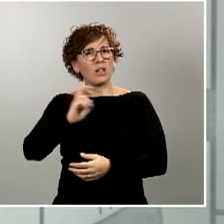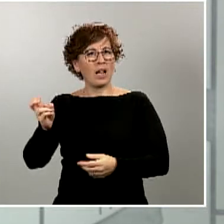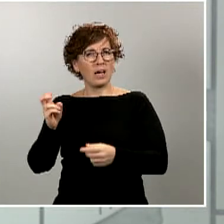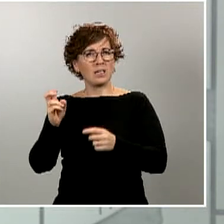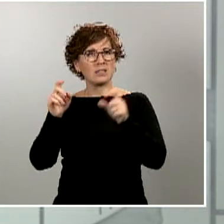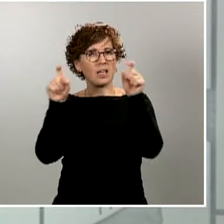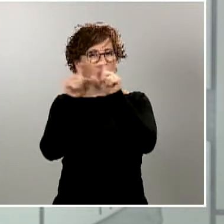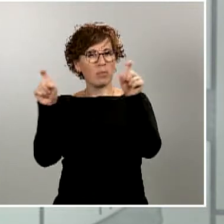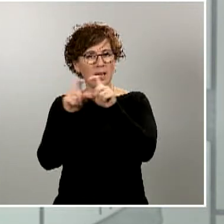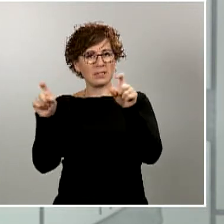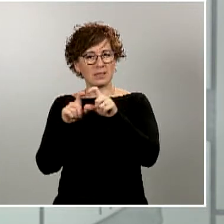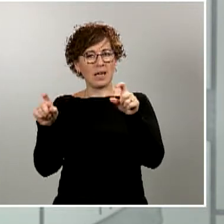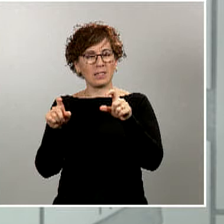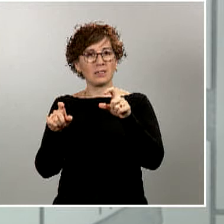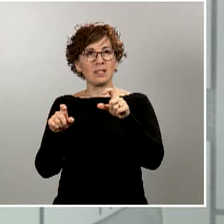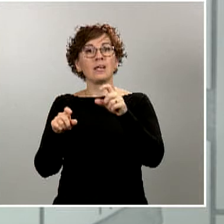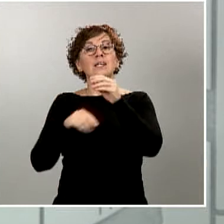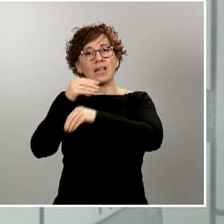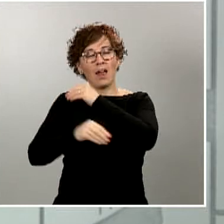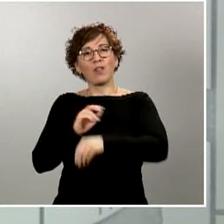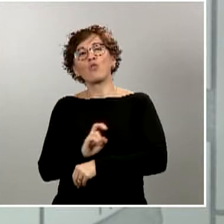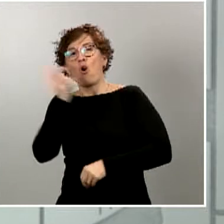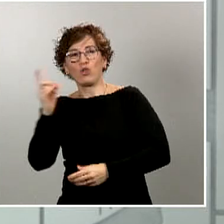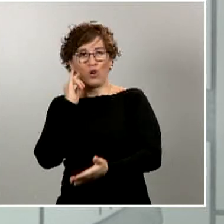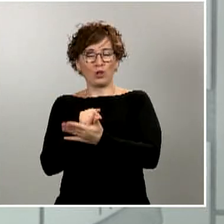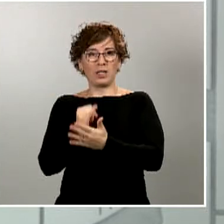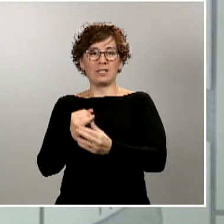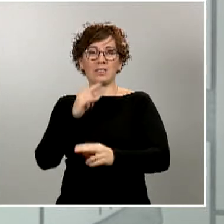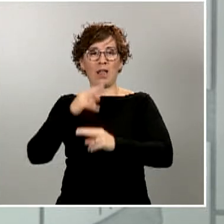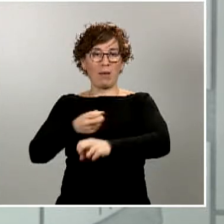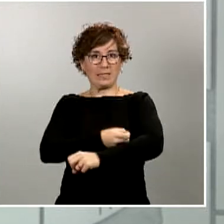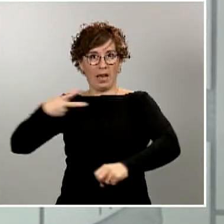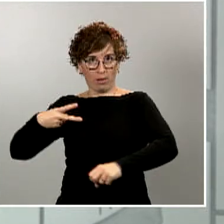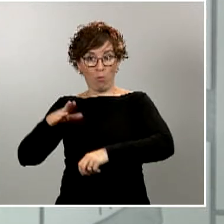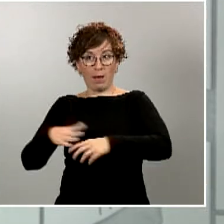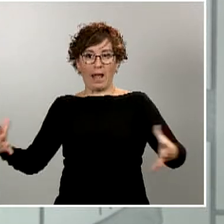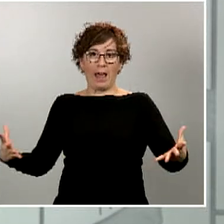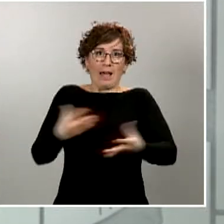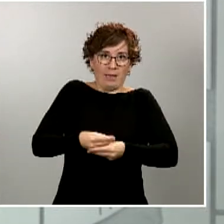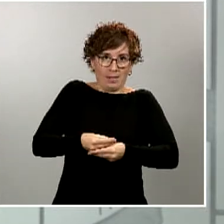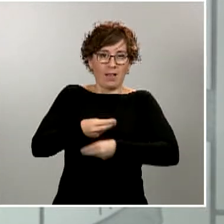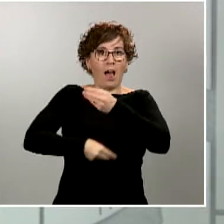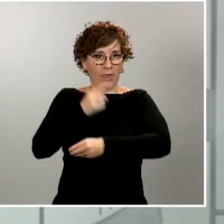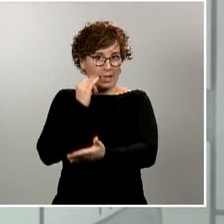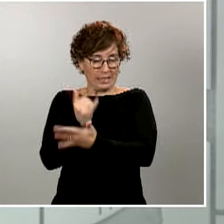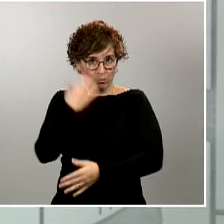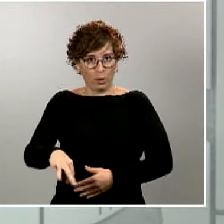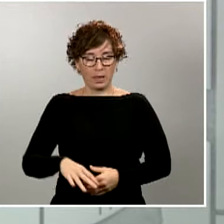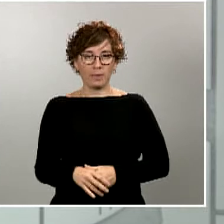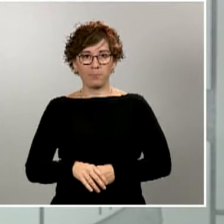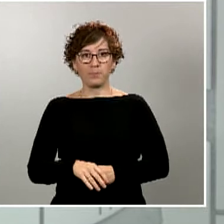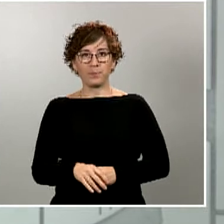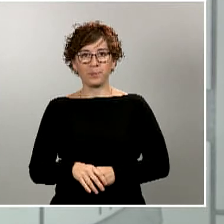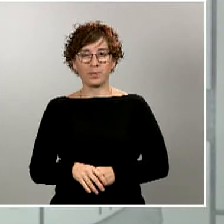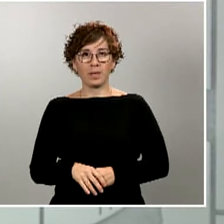elemento que se llama kit de extracción, que es necesario para la elaboración de estos test, para poder hacer estos test. Esperamos en